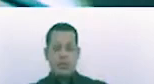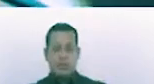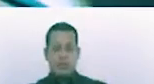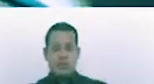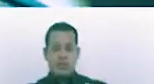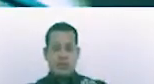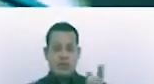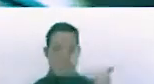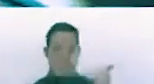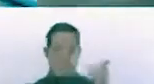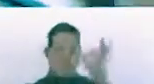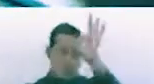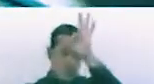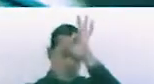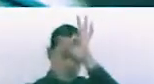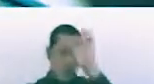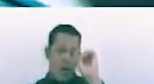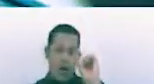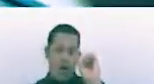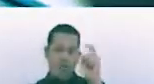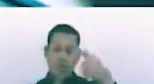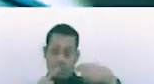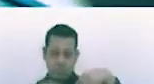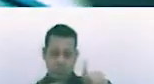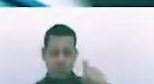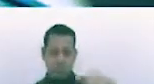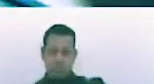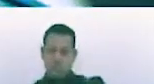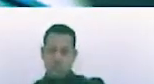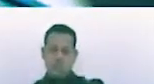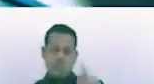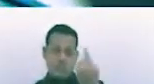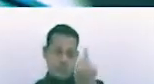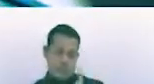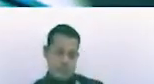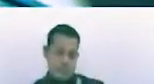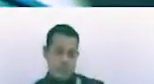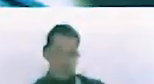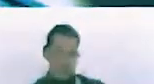o son ignorantes o quieren seguirle mintiendo a la gente.